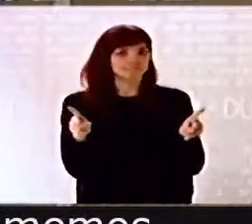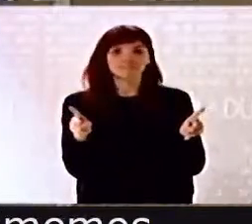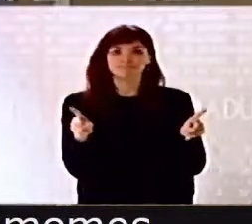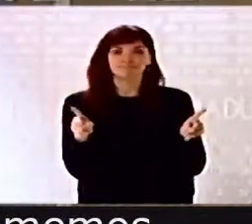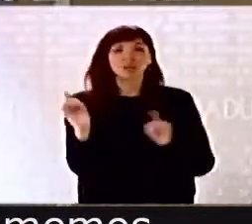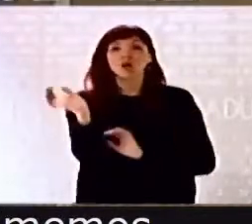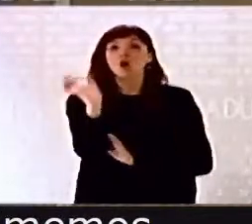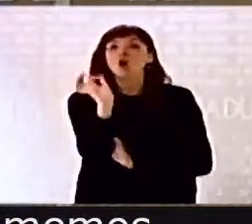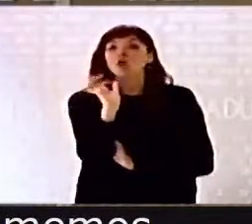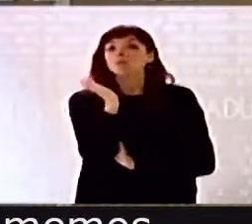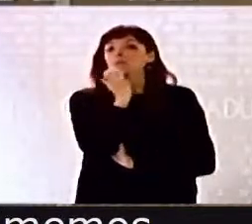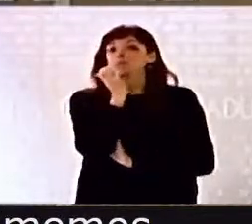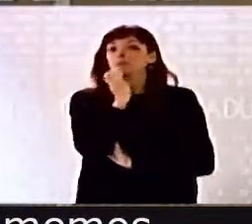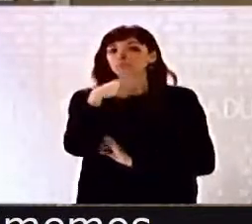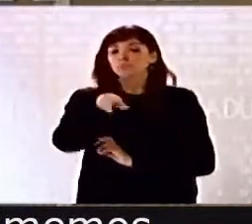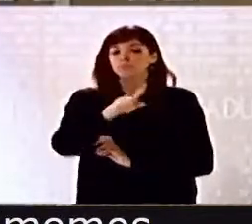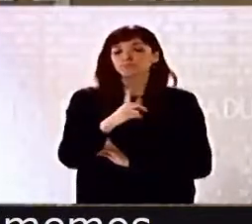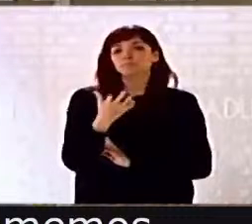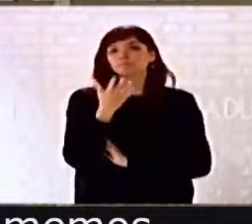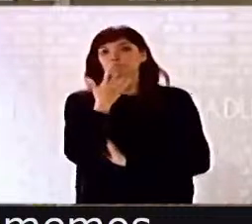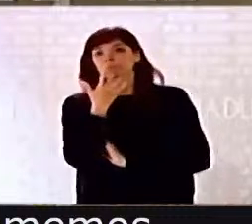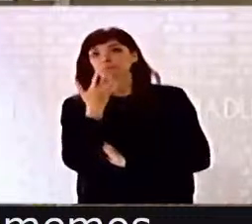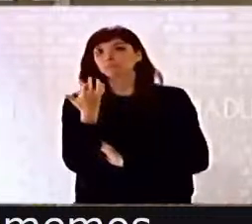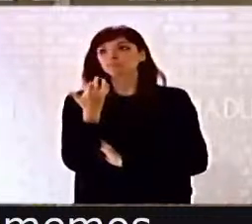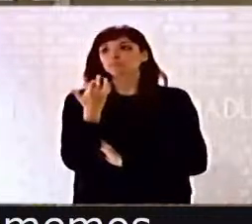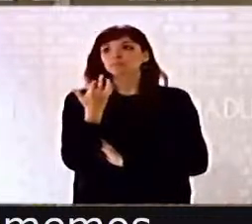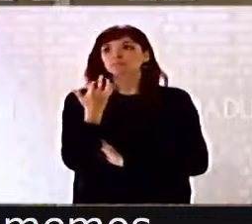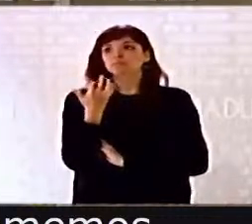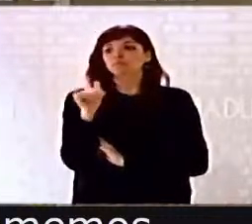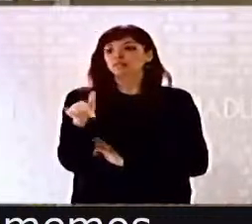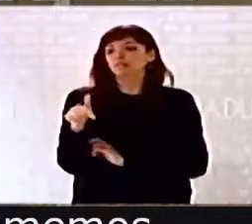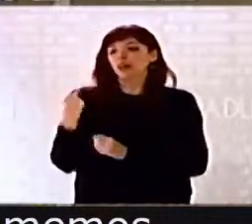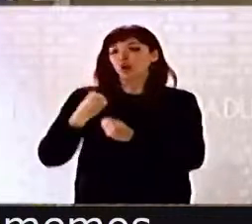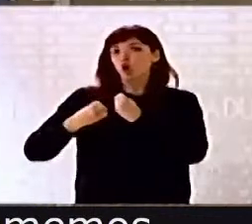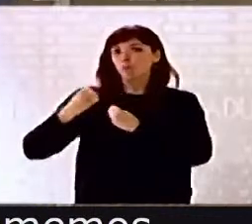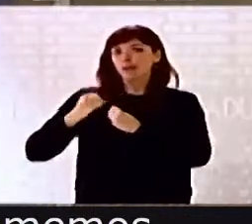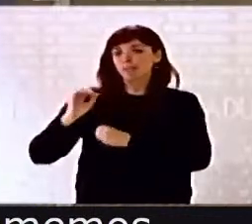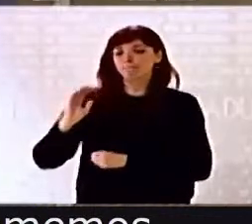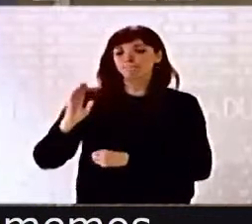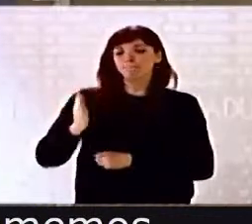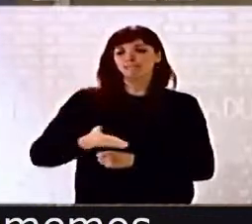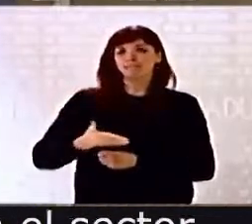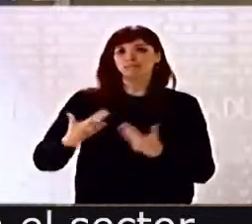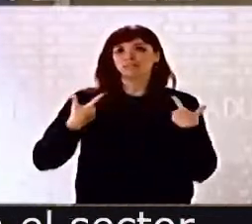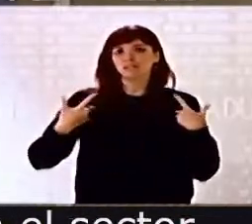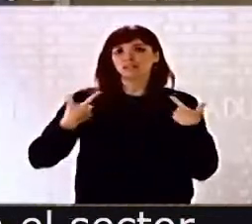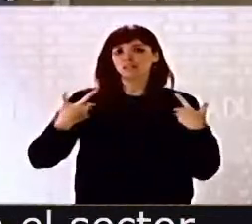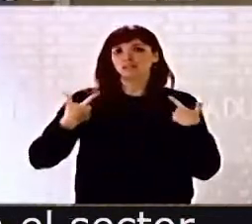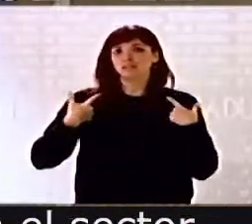ni será necesario que sufra el sector económico de este país.